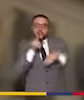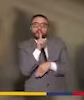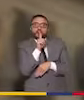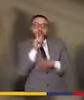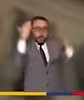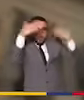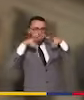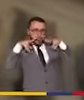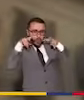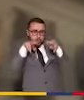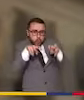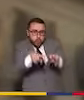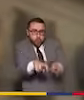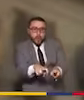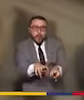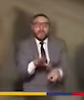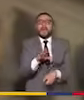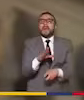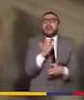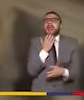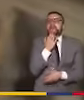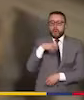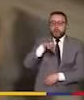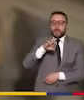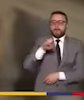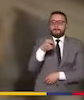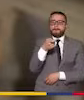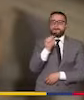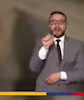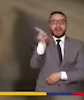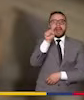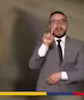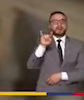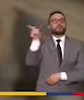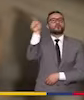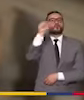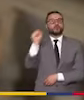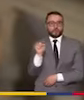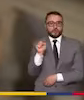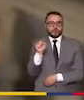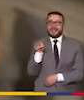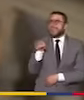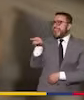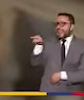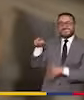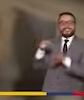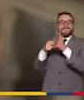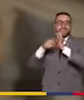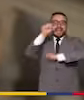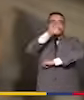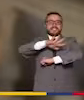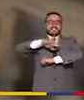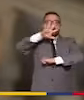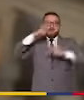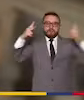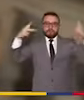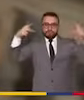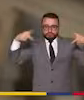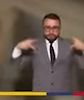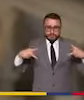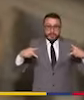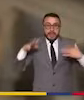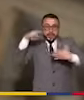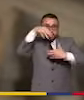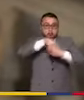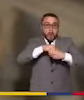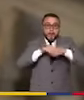cibernético como Pegasus. Pegasus es un nombre de un software que permite